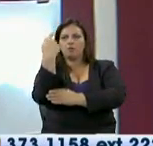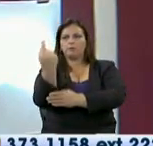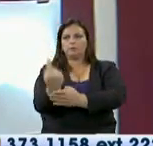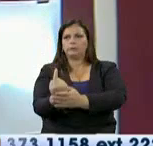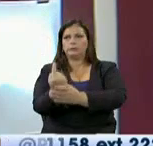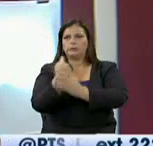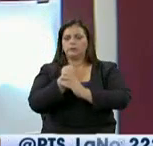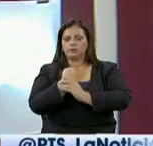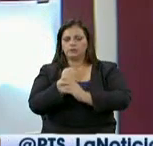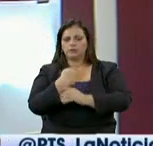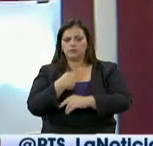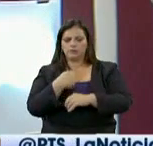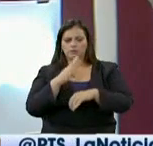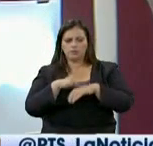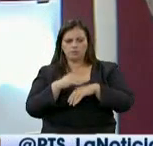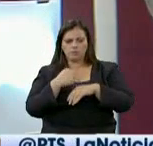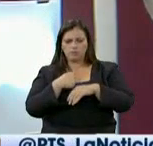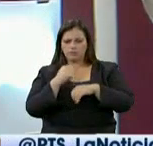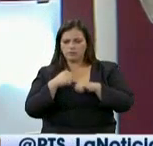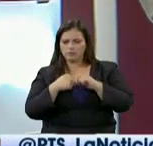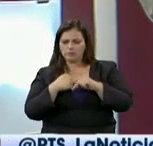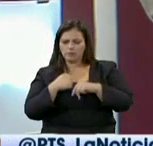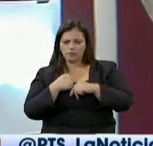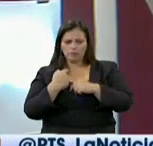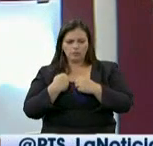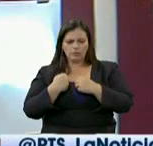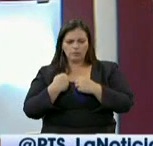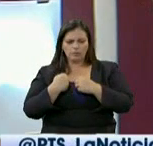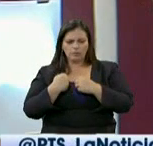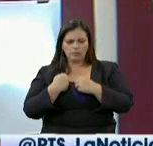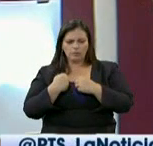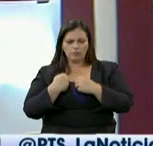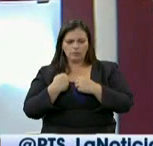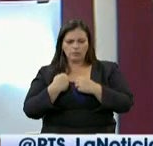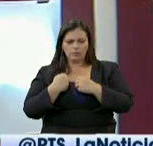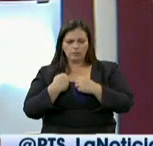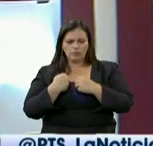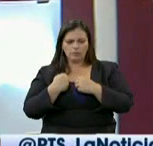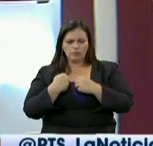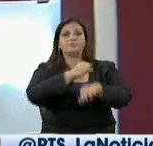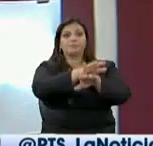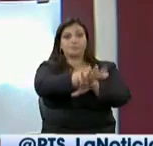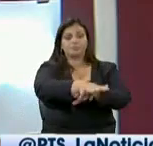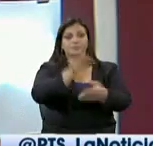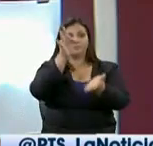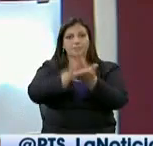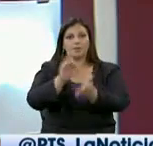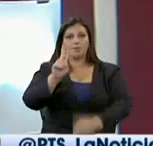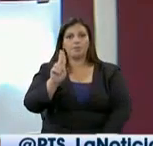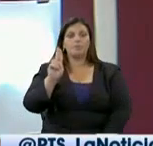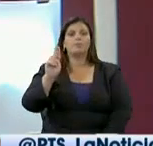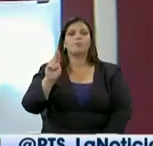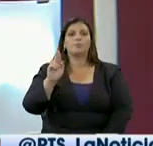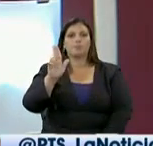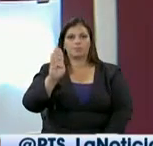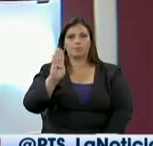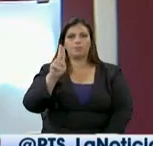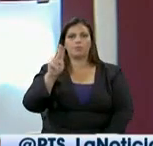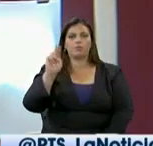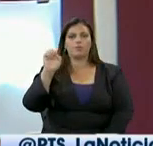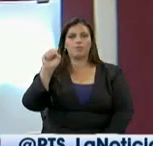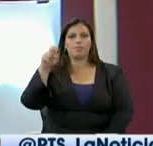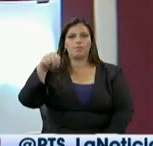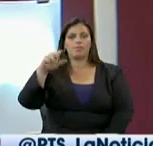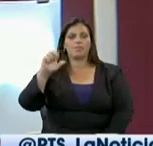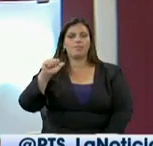hice? En el Cantón Buena Fe, en la provincia de Los Ríos, entrará en vigencia un plan piloto que busca proteger